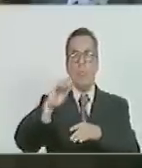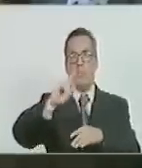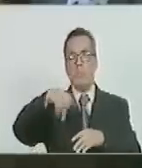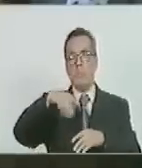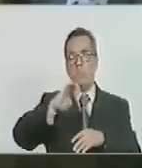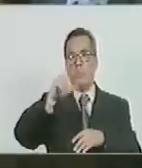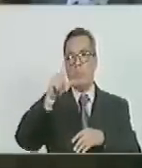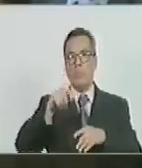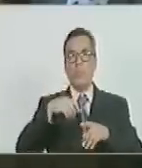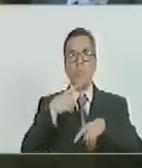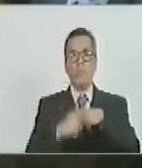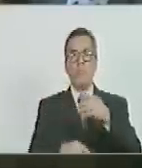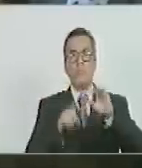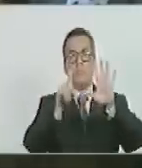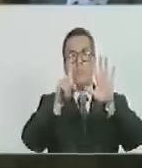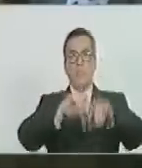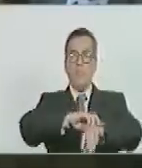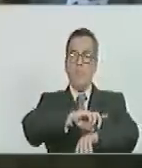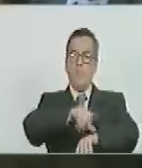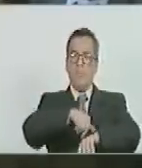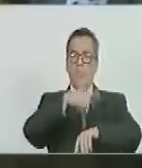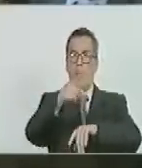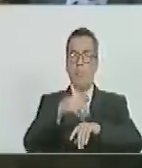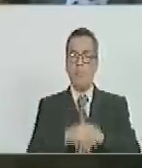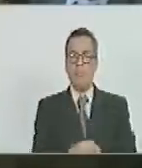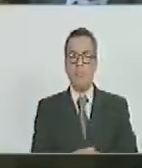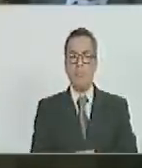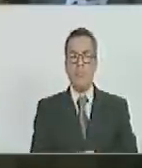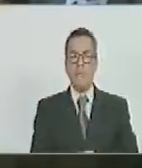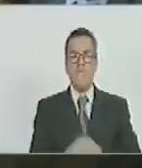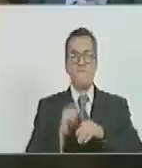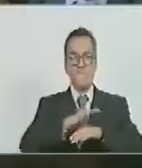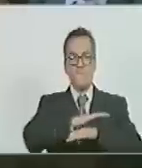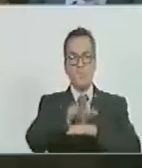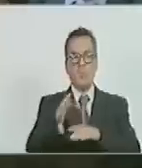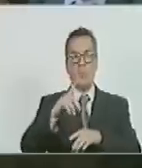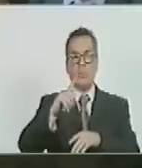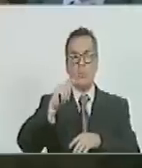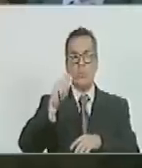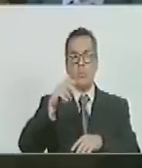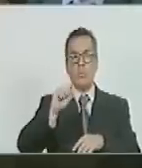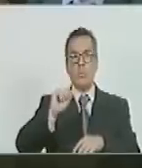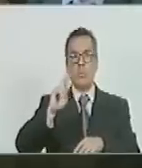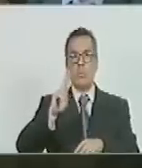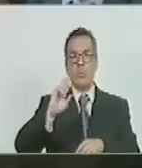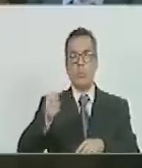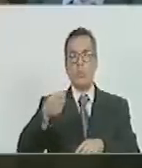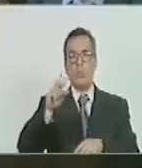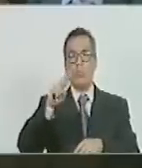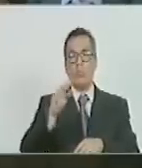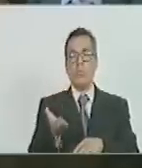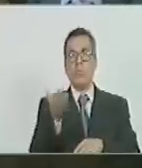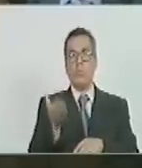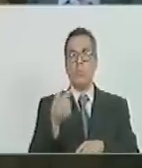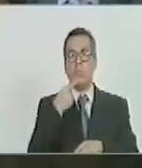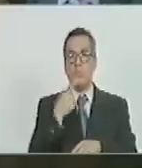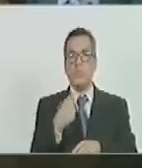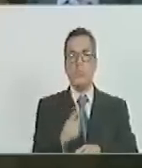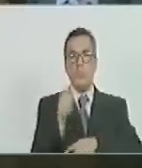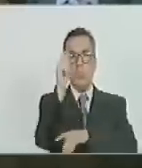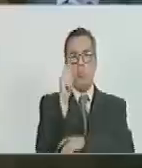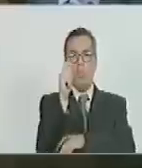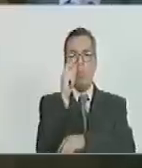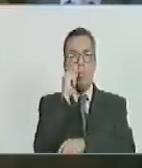se desarrolló durante 6 horas en las sabanas de Taguanes. Importante destacar, diputados